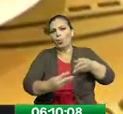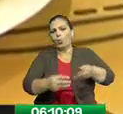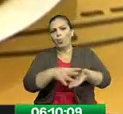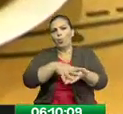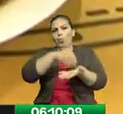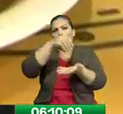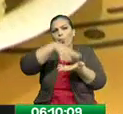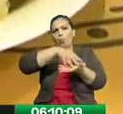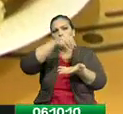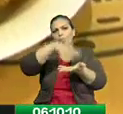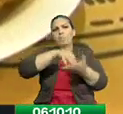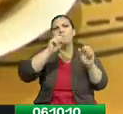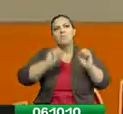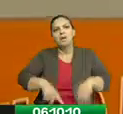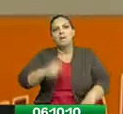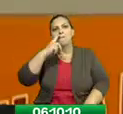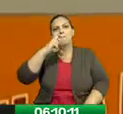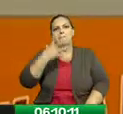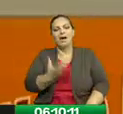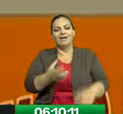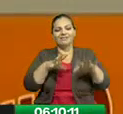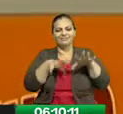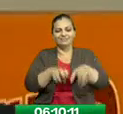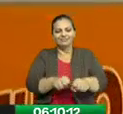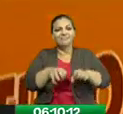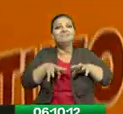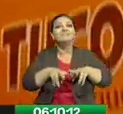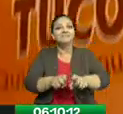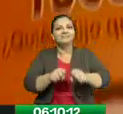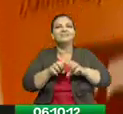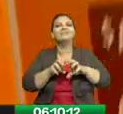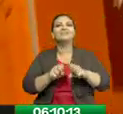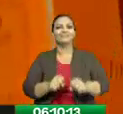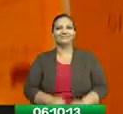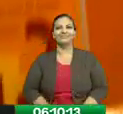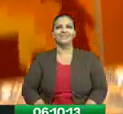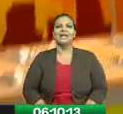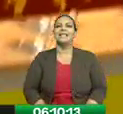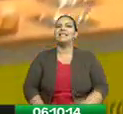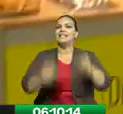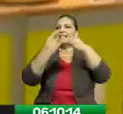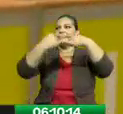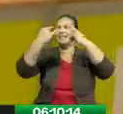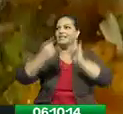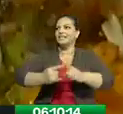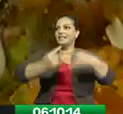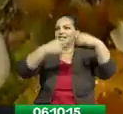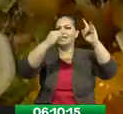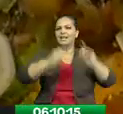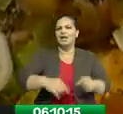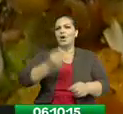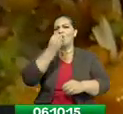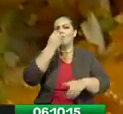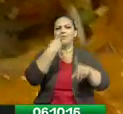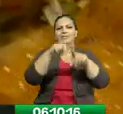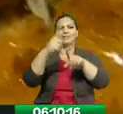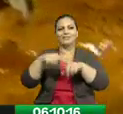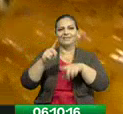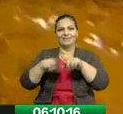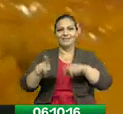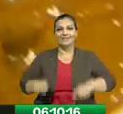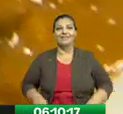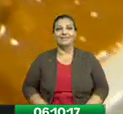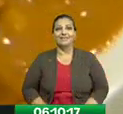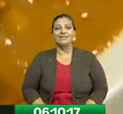que se busca aparte de todo es que se internacionalice es decir los visitantes extranjeros puedan degustar